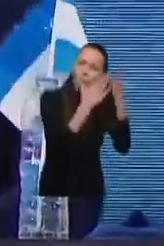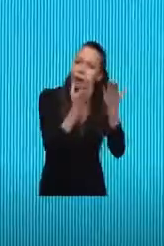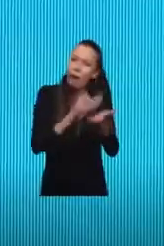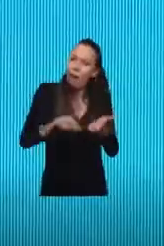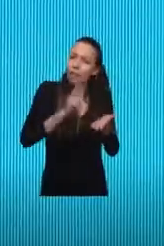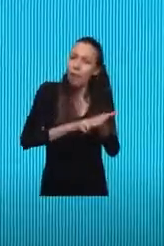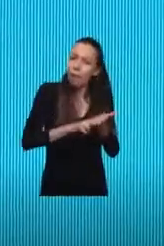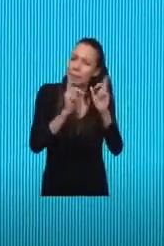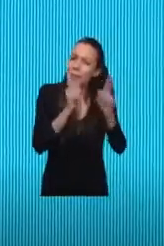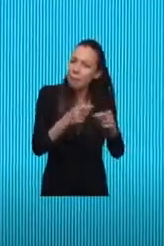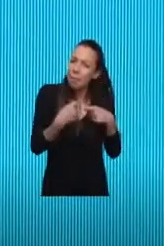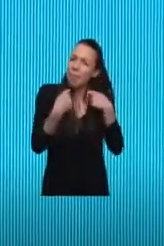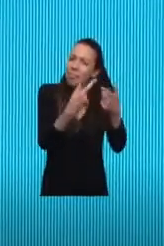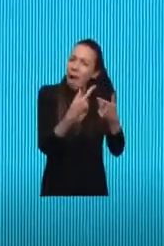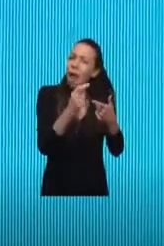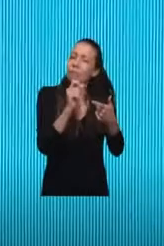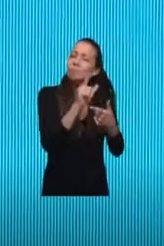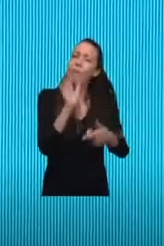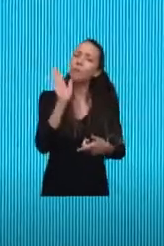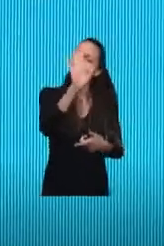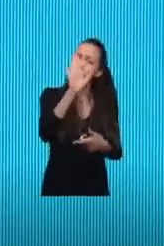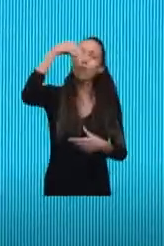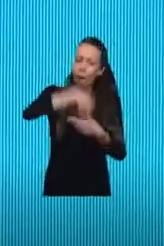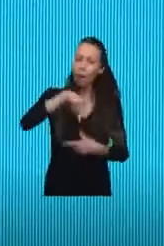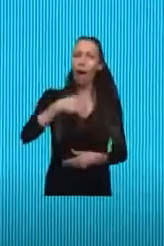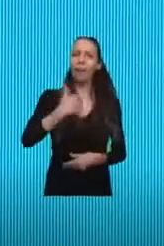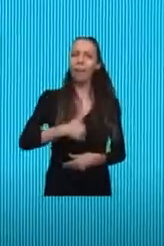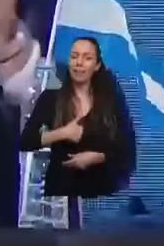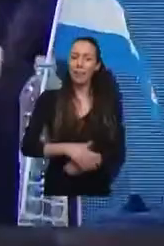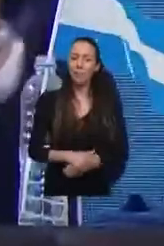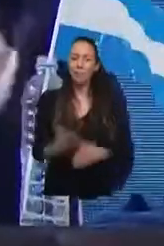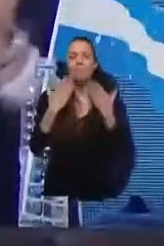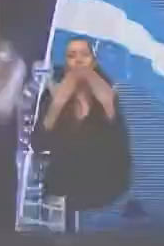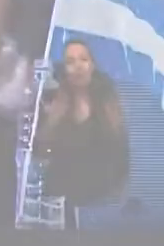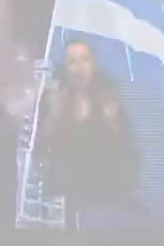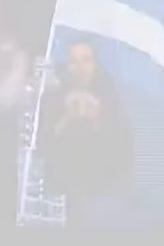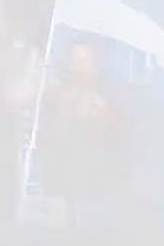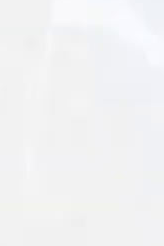sobre todo un futuro a nuestra patria. Muchas gracias, compañeros.